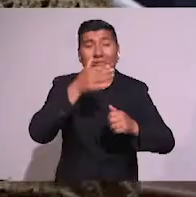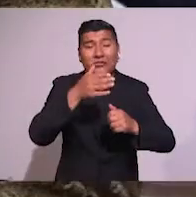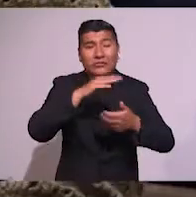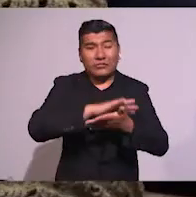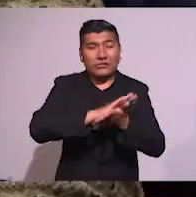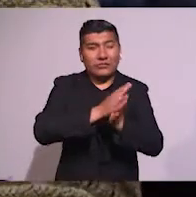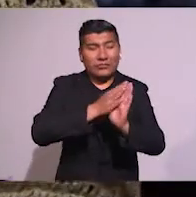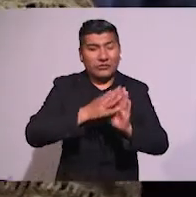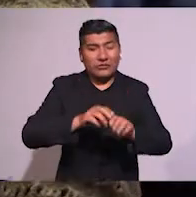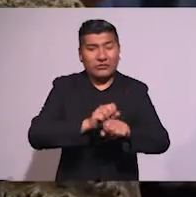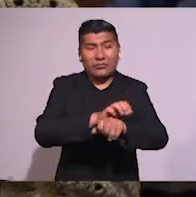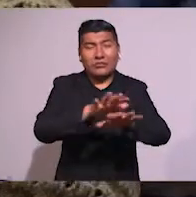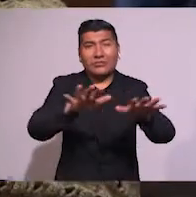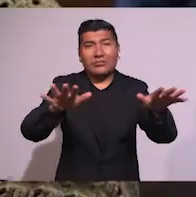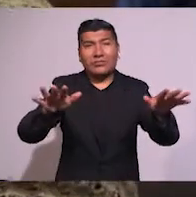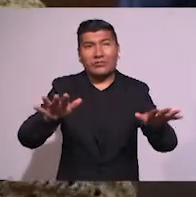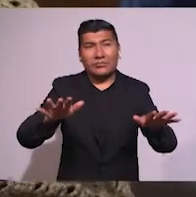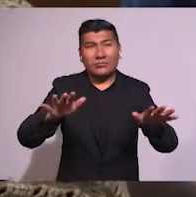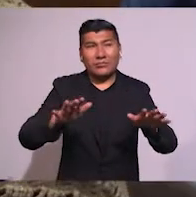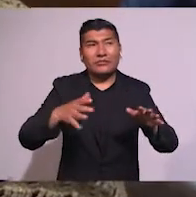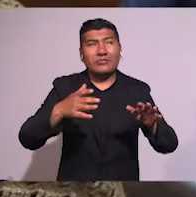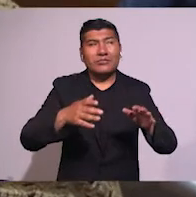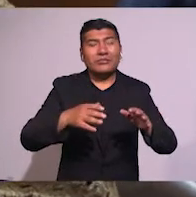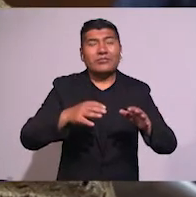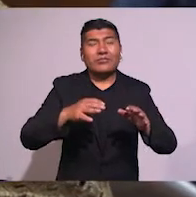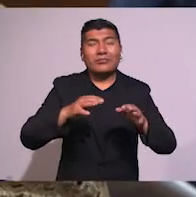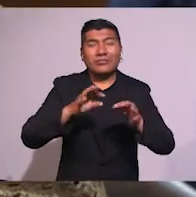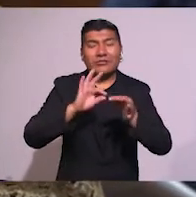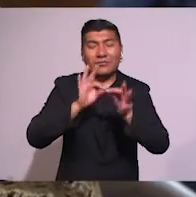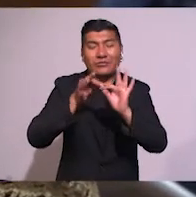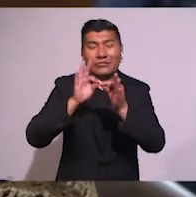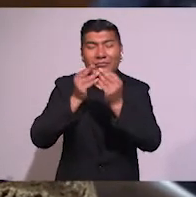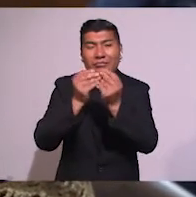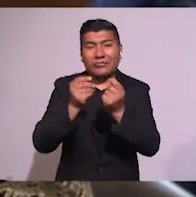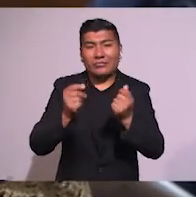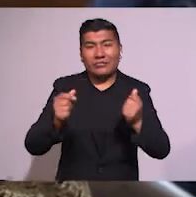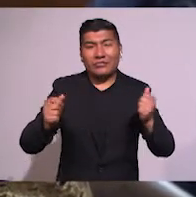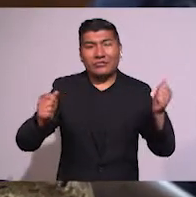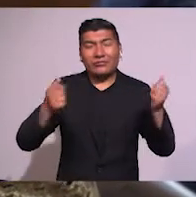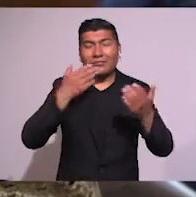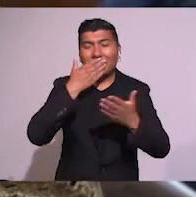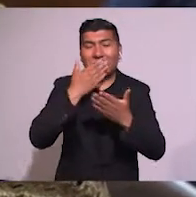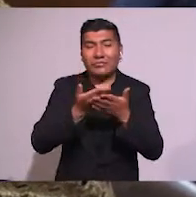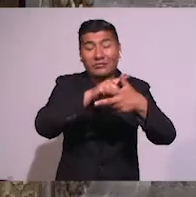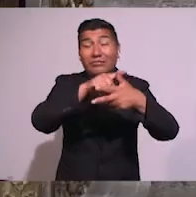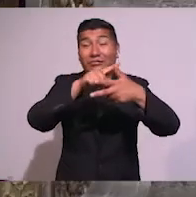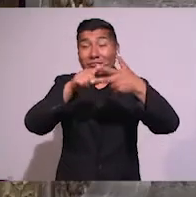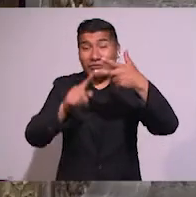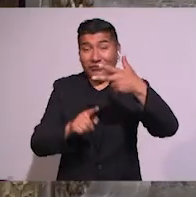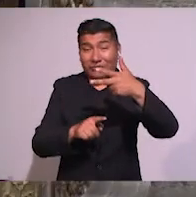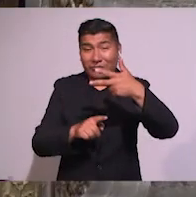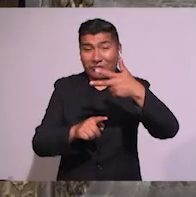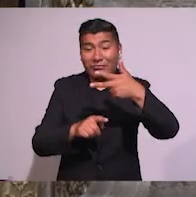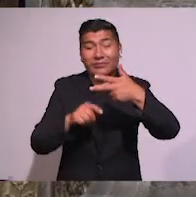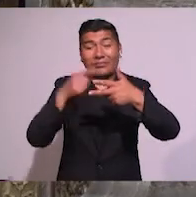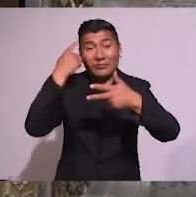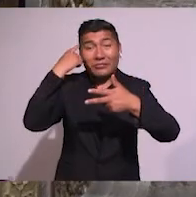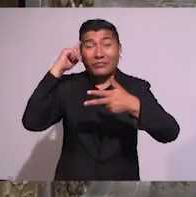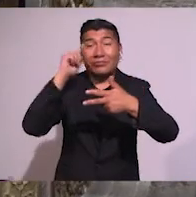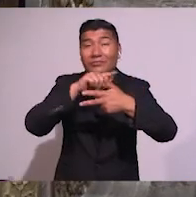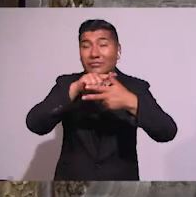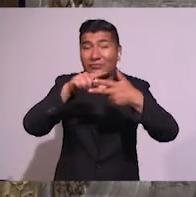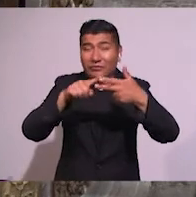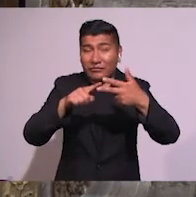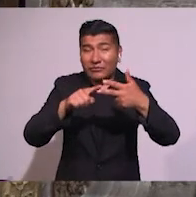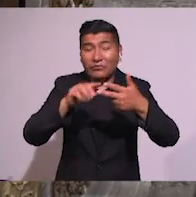paz, artesanos de la reconciliación y artesanos del bien común. Y para ello,